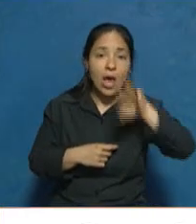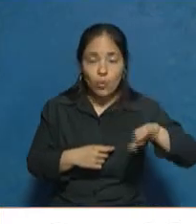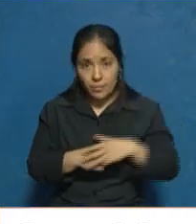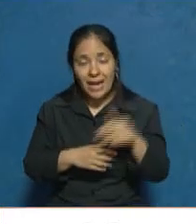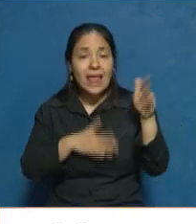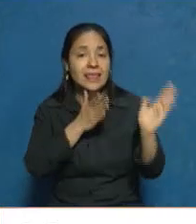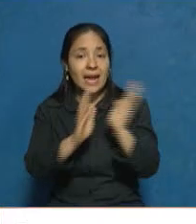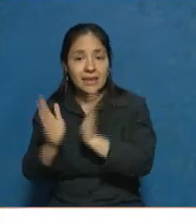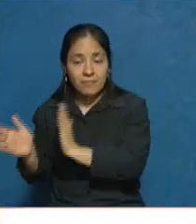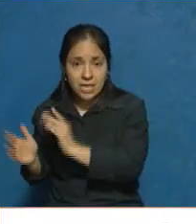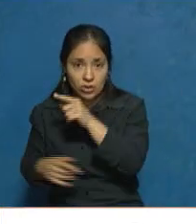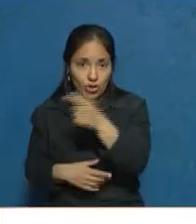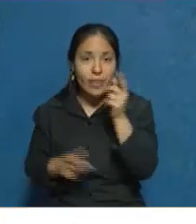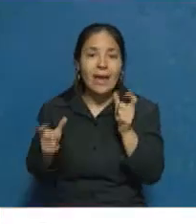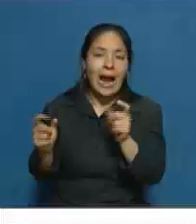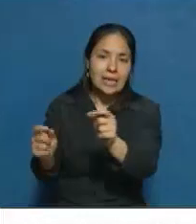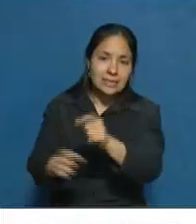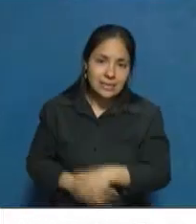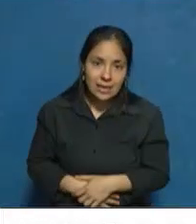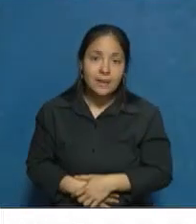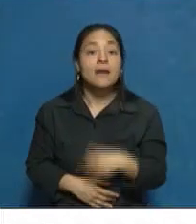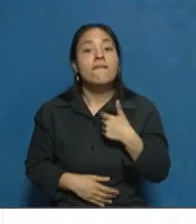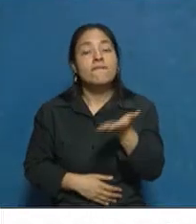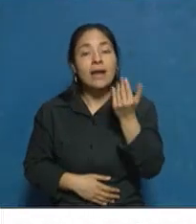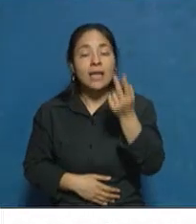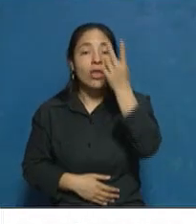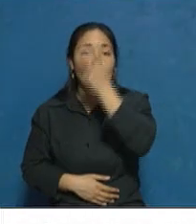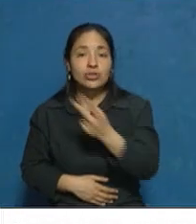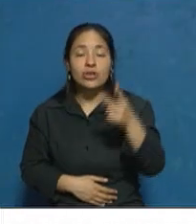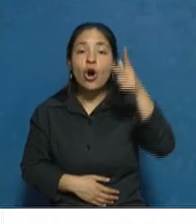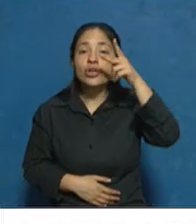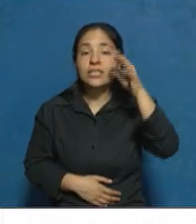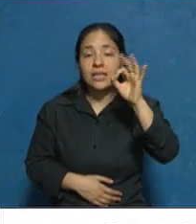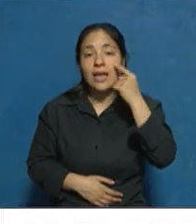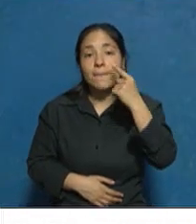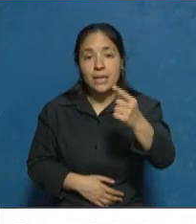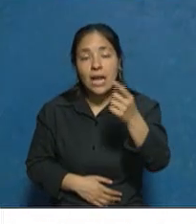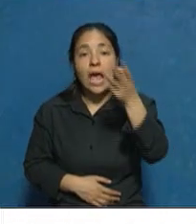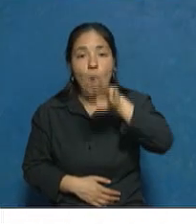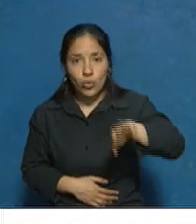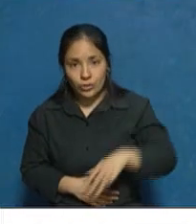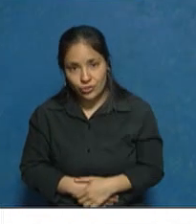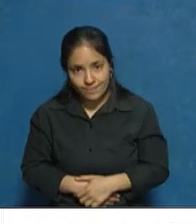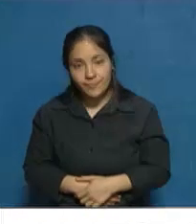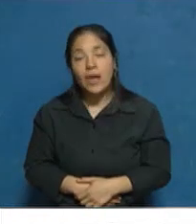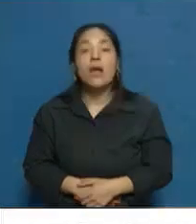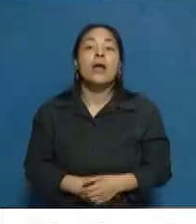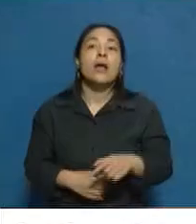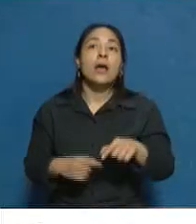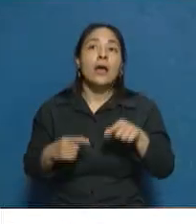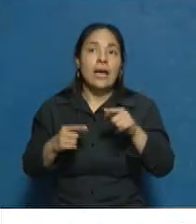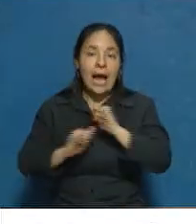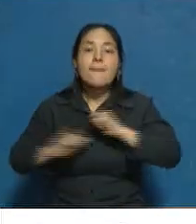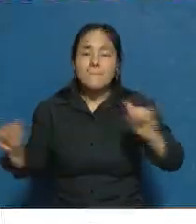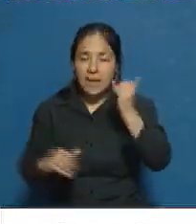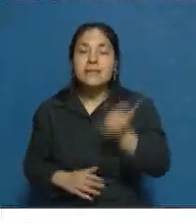de inmunoterapia y le falta todavía 280.000 euros, insistimos. Bueno, hay una campaña, Dani, lo